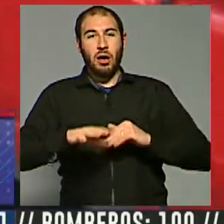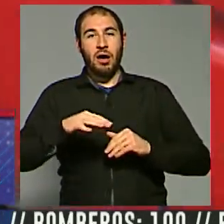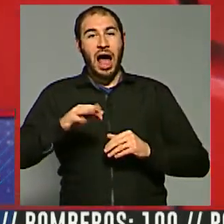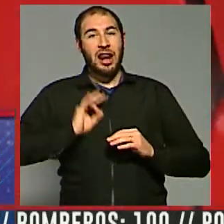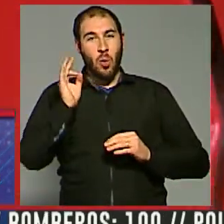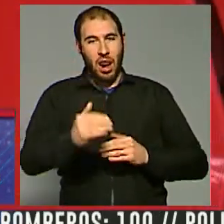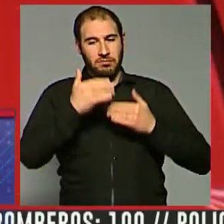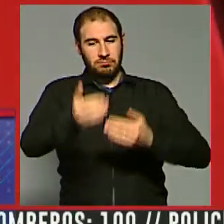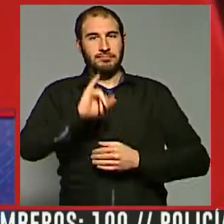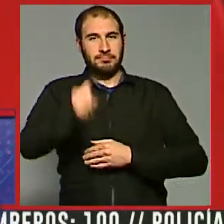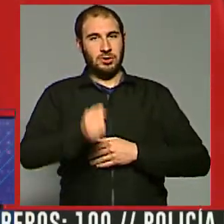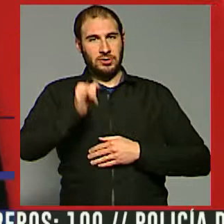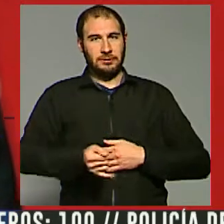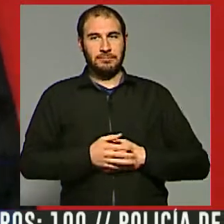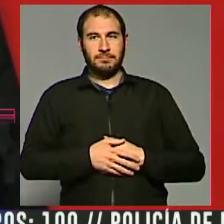forma anual.